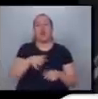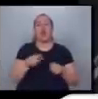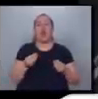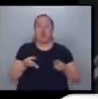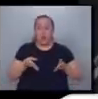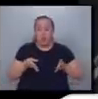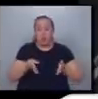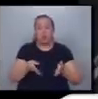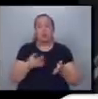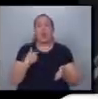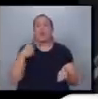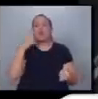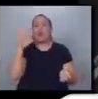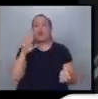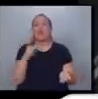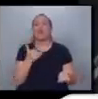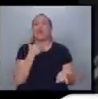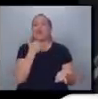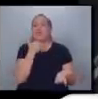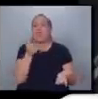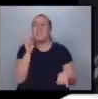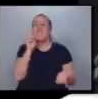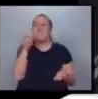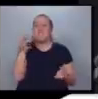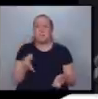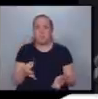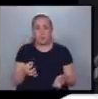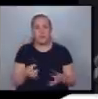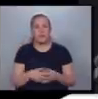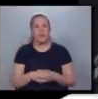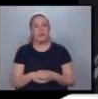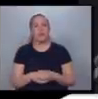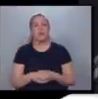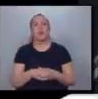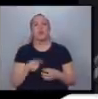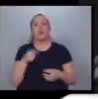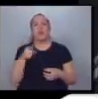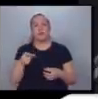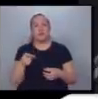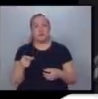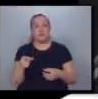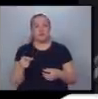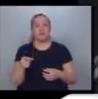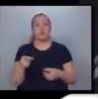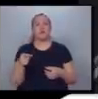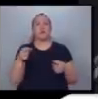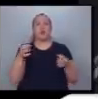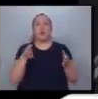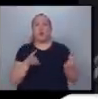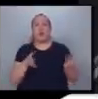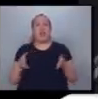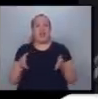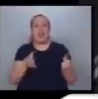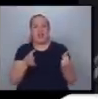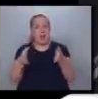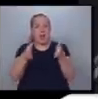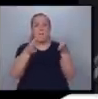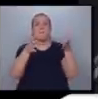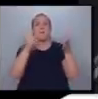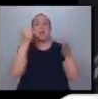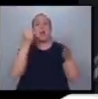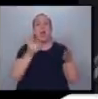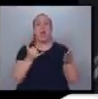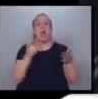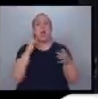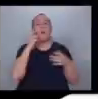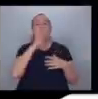lo conocemos y no podemos apreciarlo. Ahí es llamado los cortes de FUR. Es un camino sinuoso, claro. Hay un museo